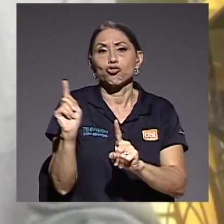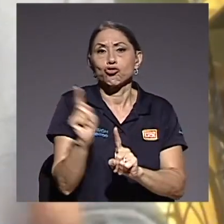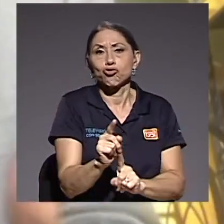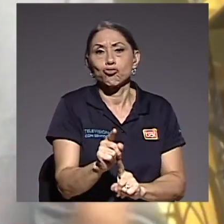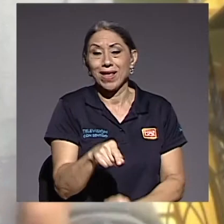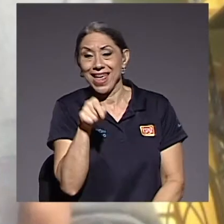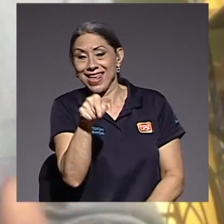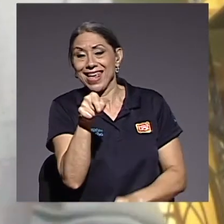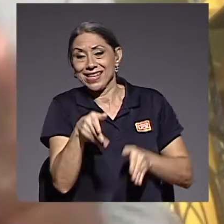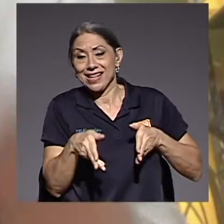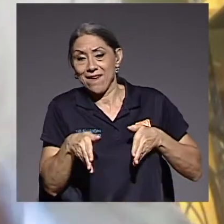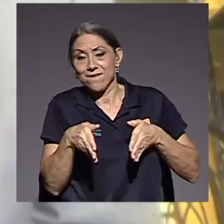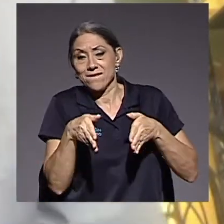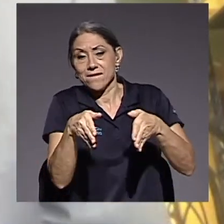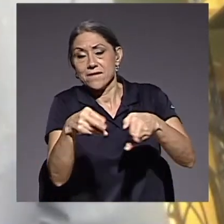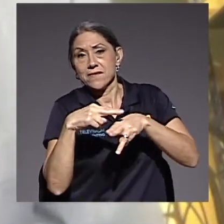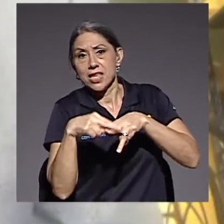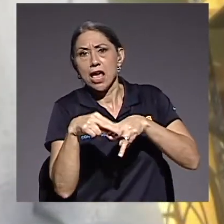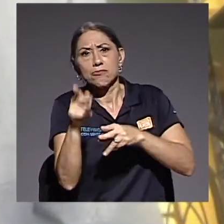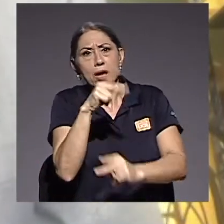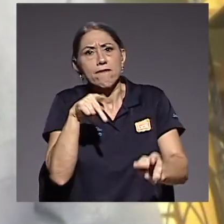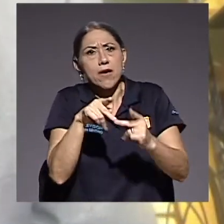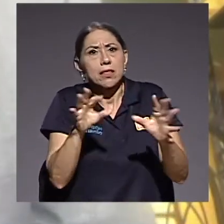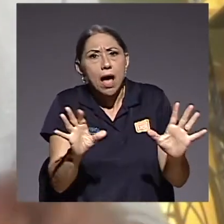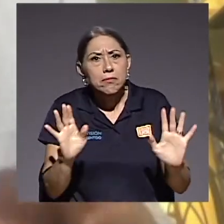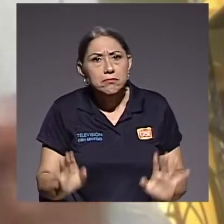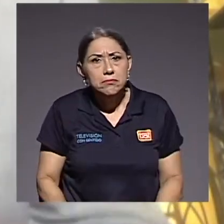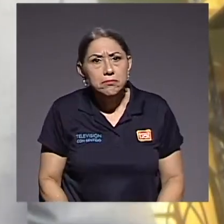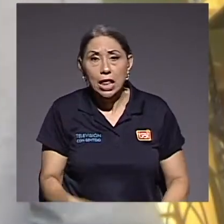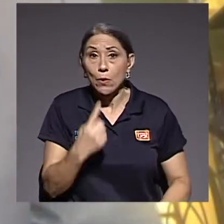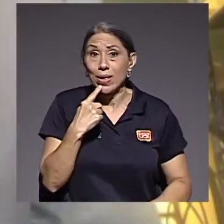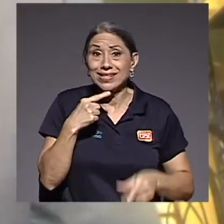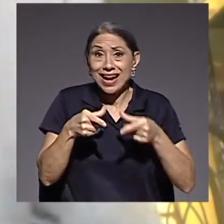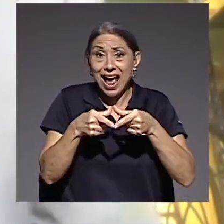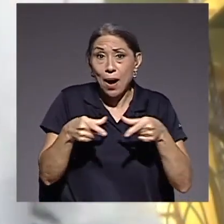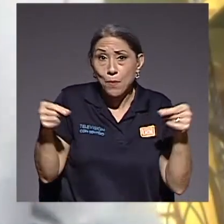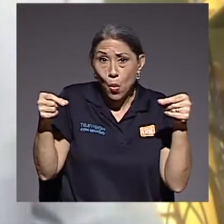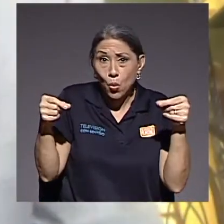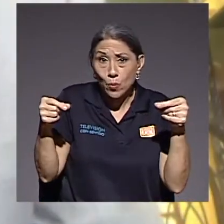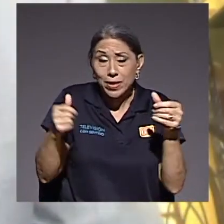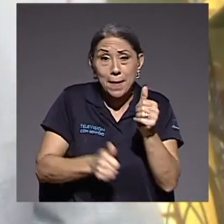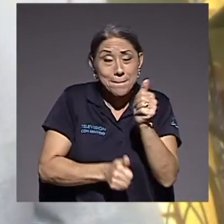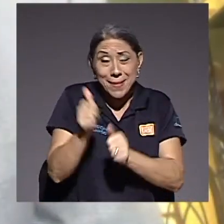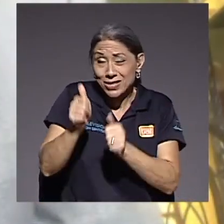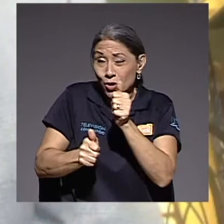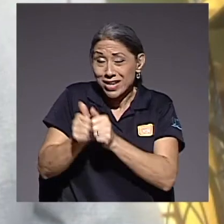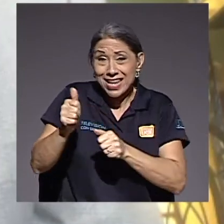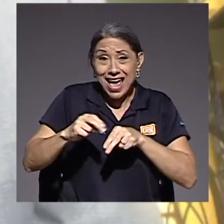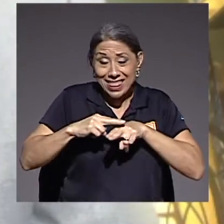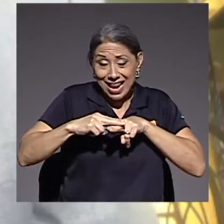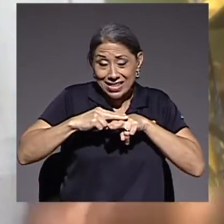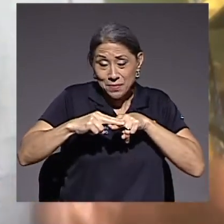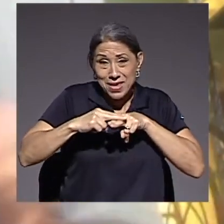esa vía es perfecta. Te voy a decir, Japón, la mayoría de las vías japonesas son de